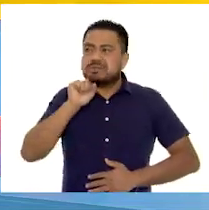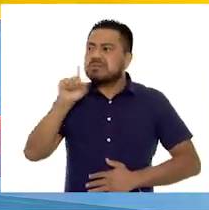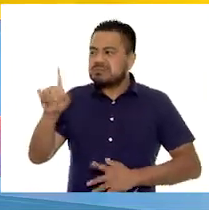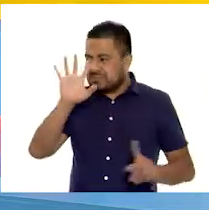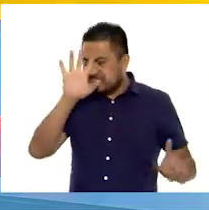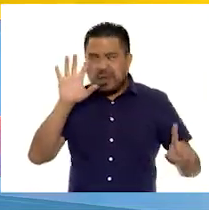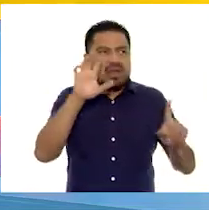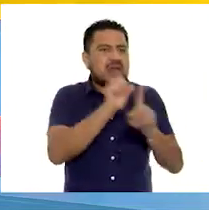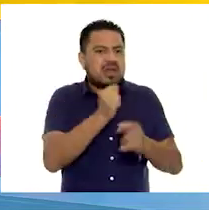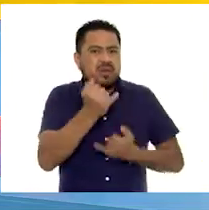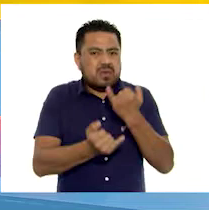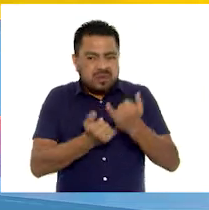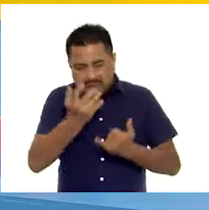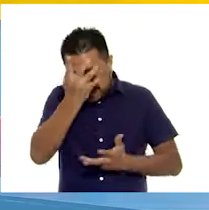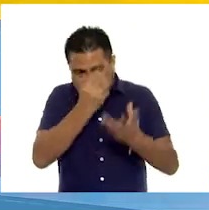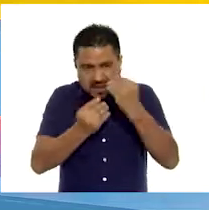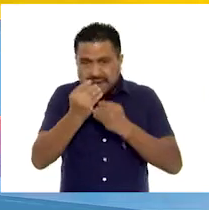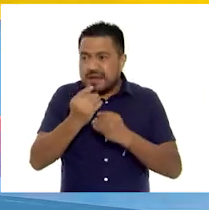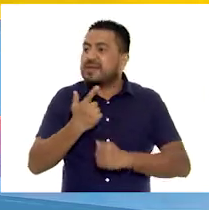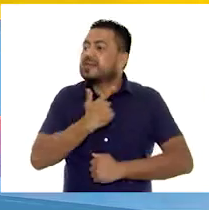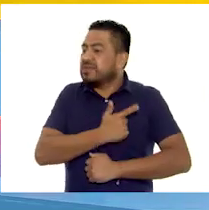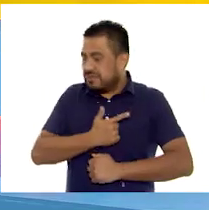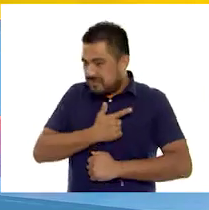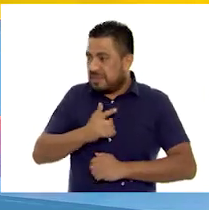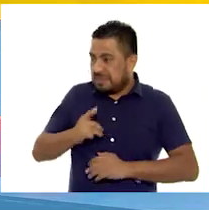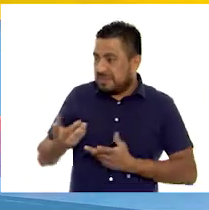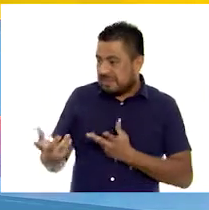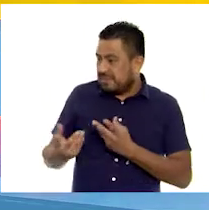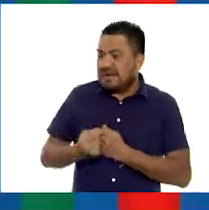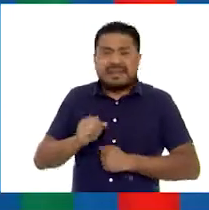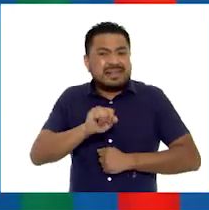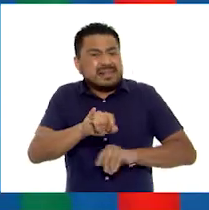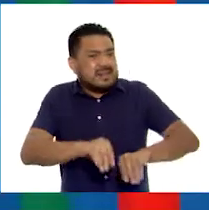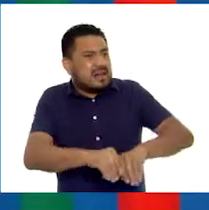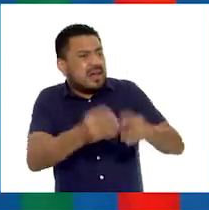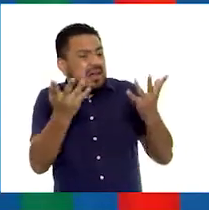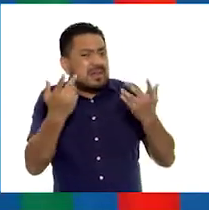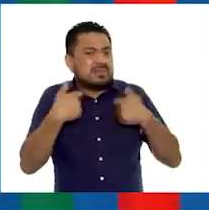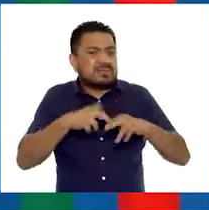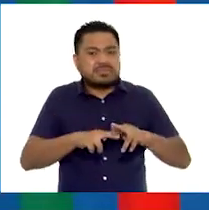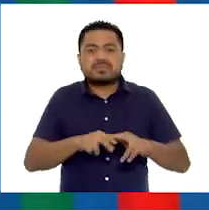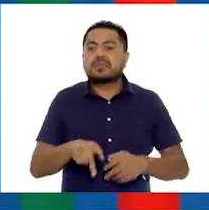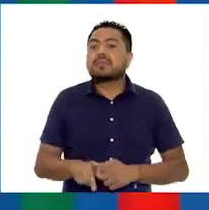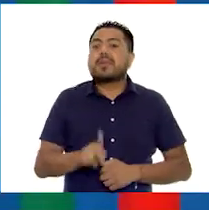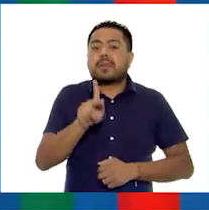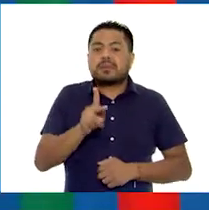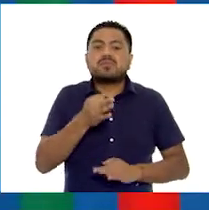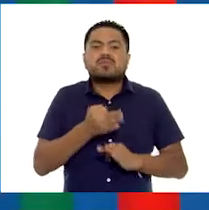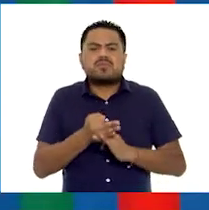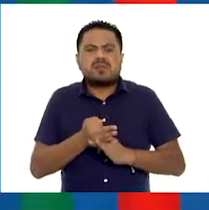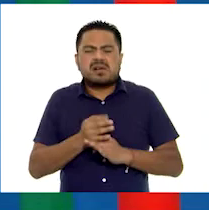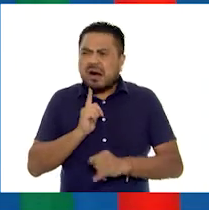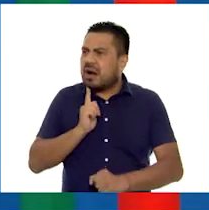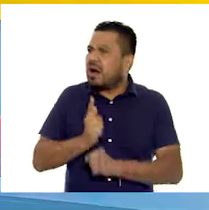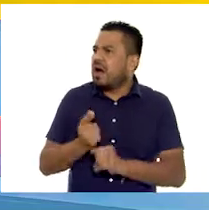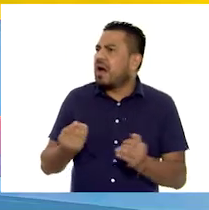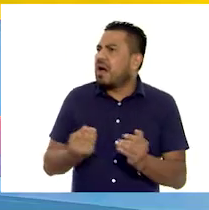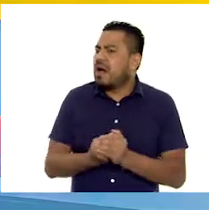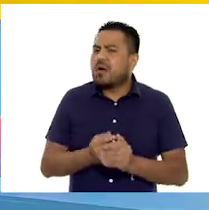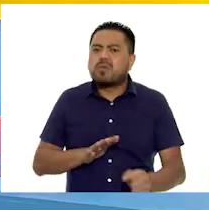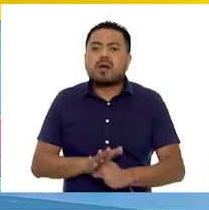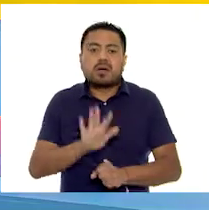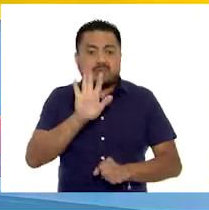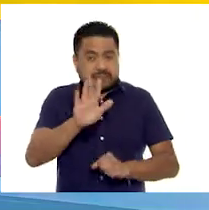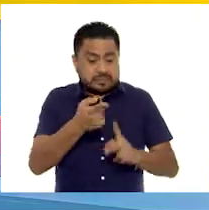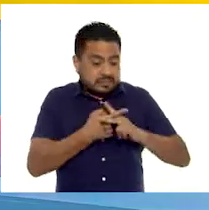deseo de jugar de aprender jugando te gustaría intentarlo hoy claro que sí maestra pero entonces que veremos en la clase de hoy para